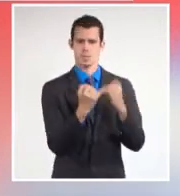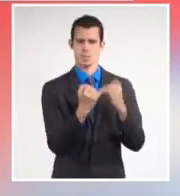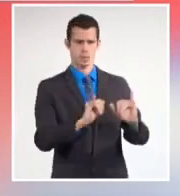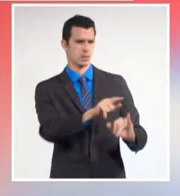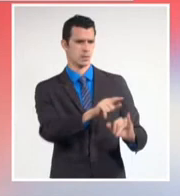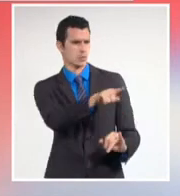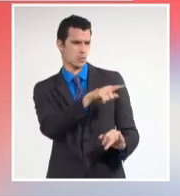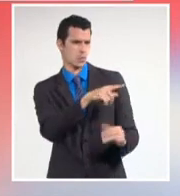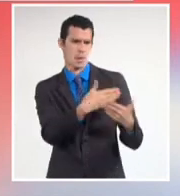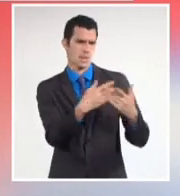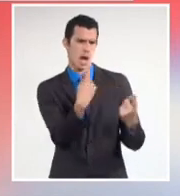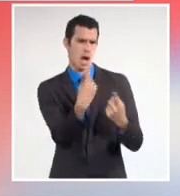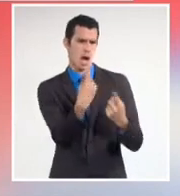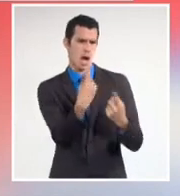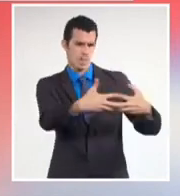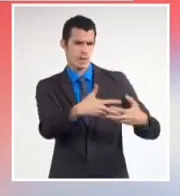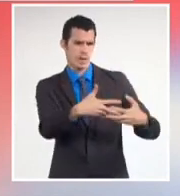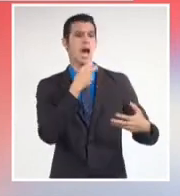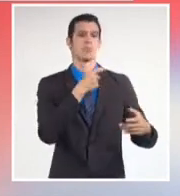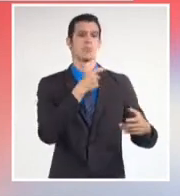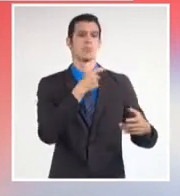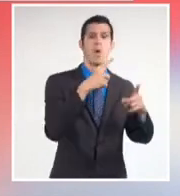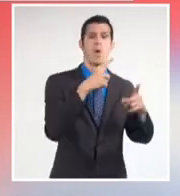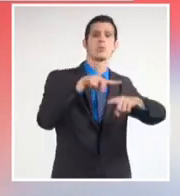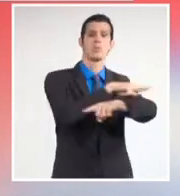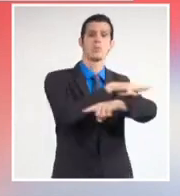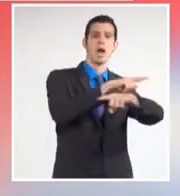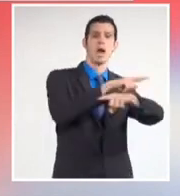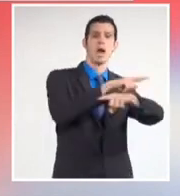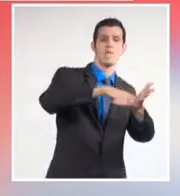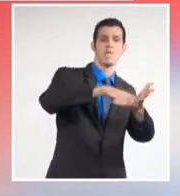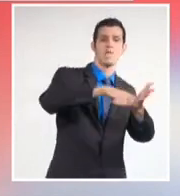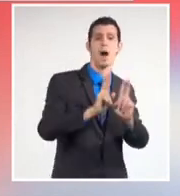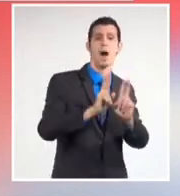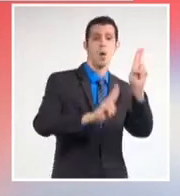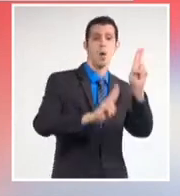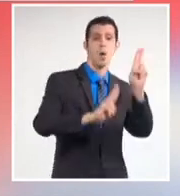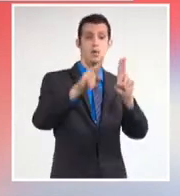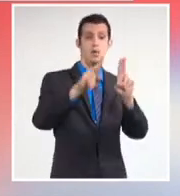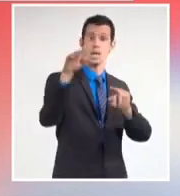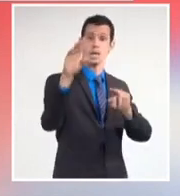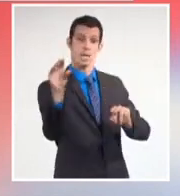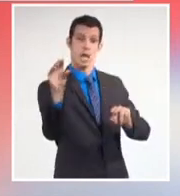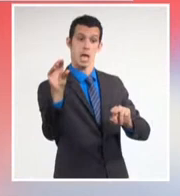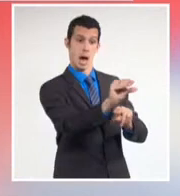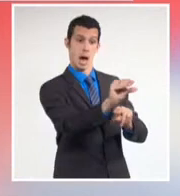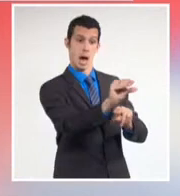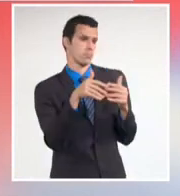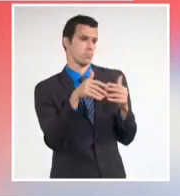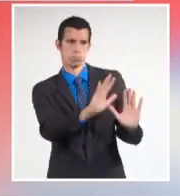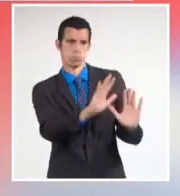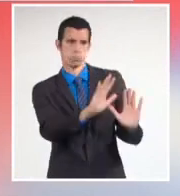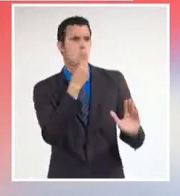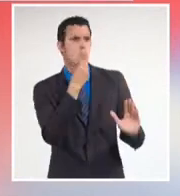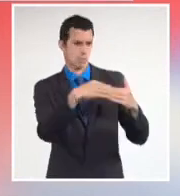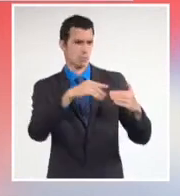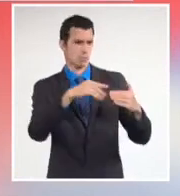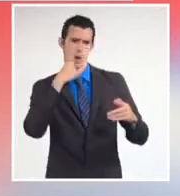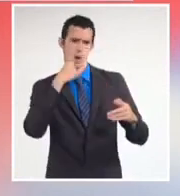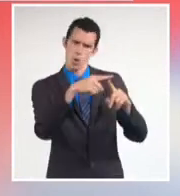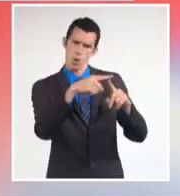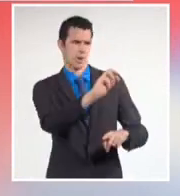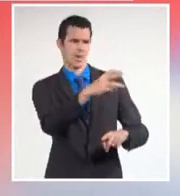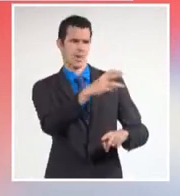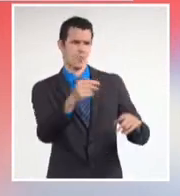con la Zona Especial de Desarrollo Mariel, encadenarse productivamente con la red de tiendas que están autorizadas a operar en moneda libremente